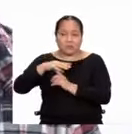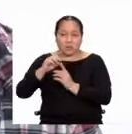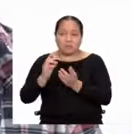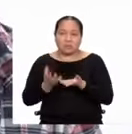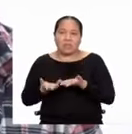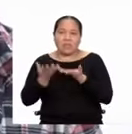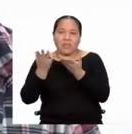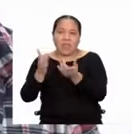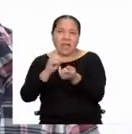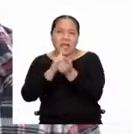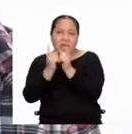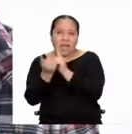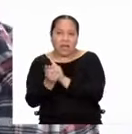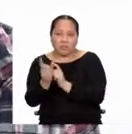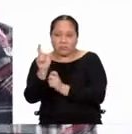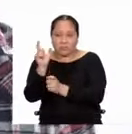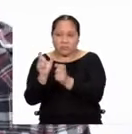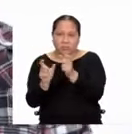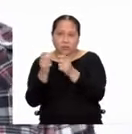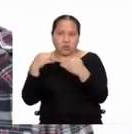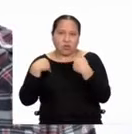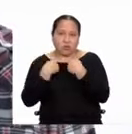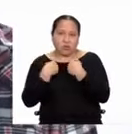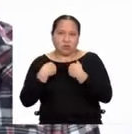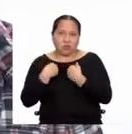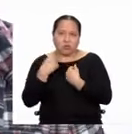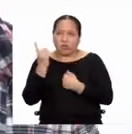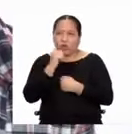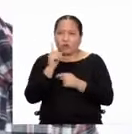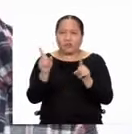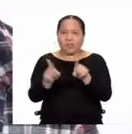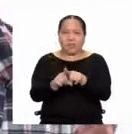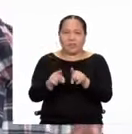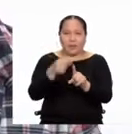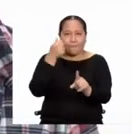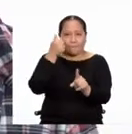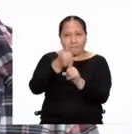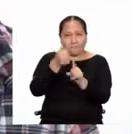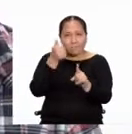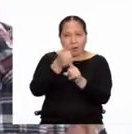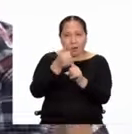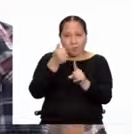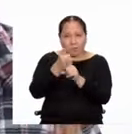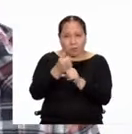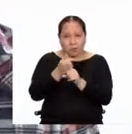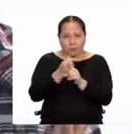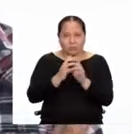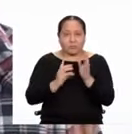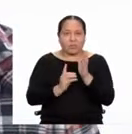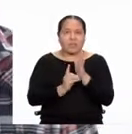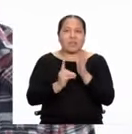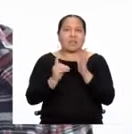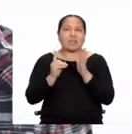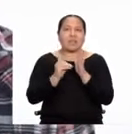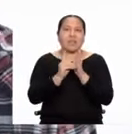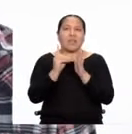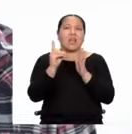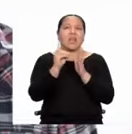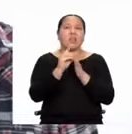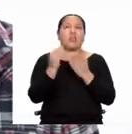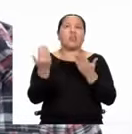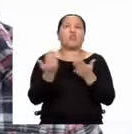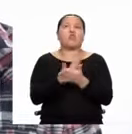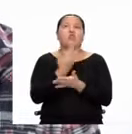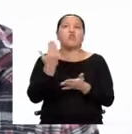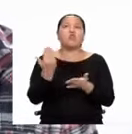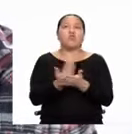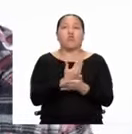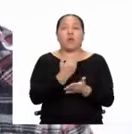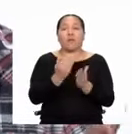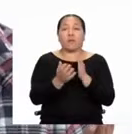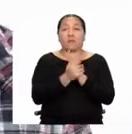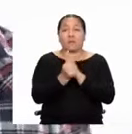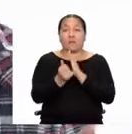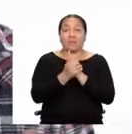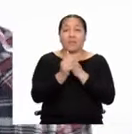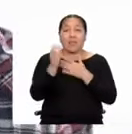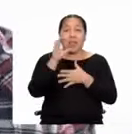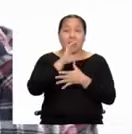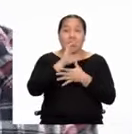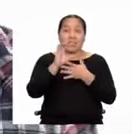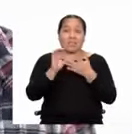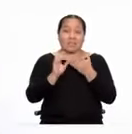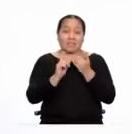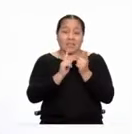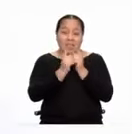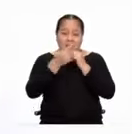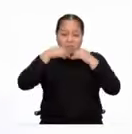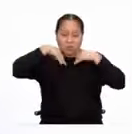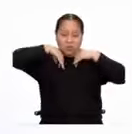sino también lo hace el mismo individuo, a través del desarrollo de nuevas habilidades, características y